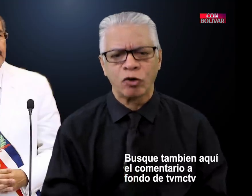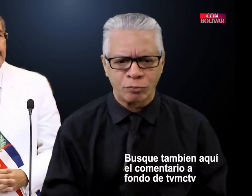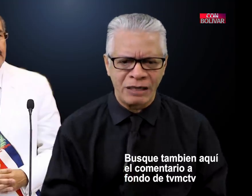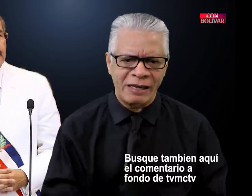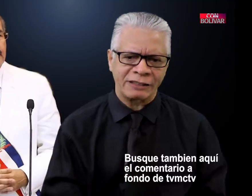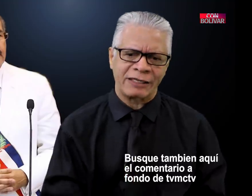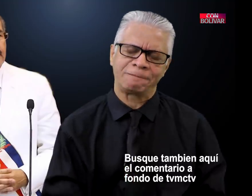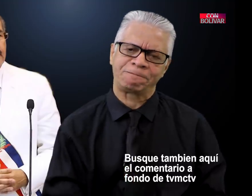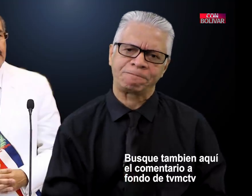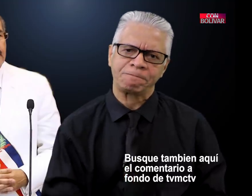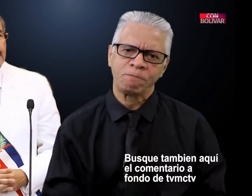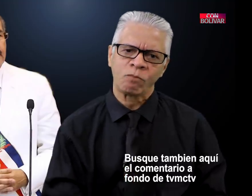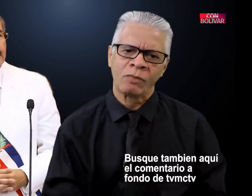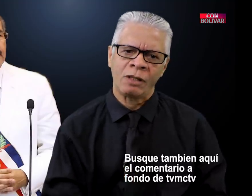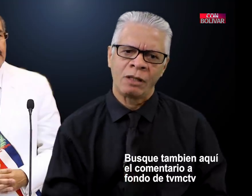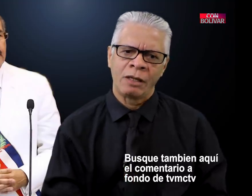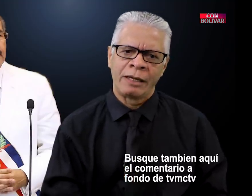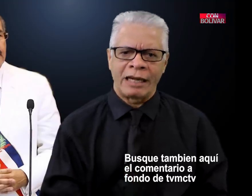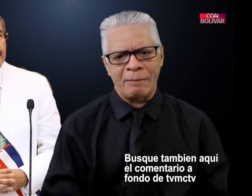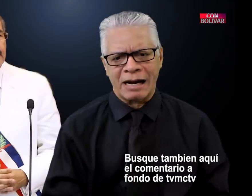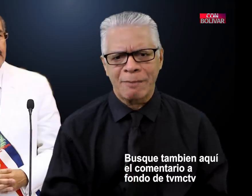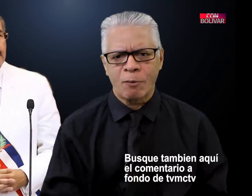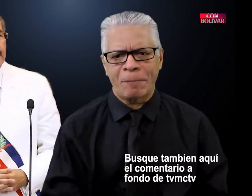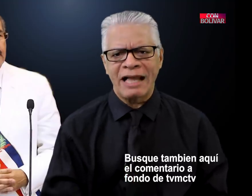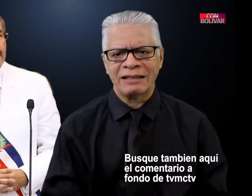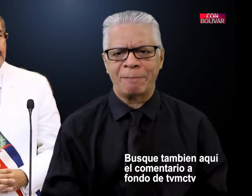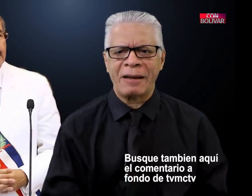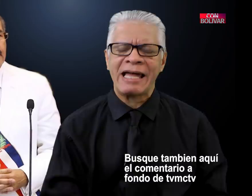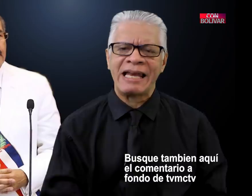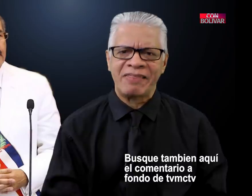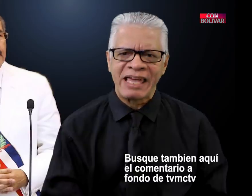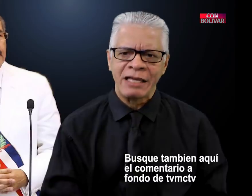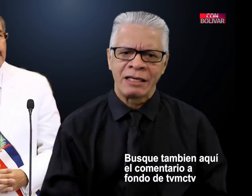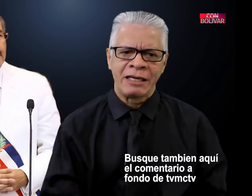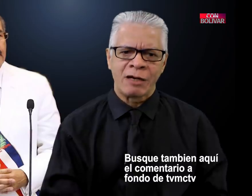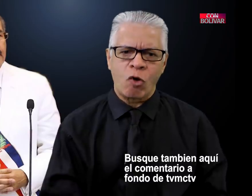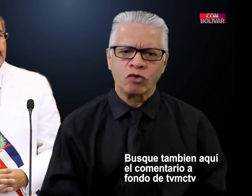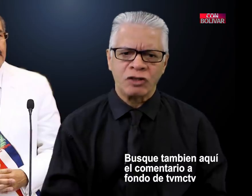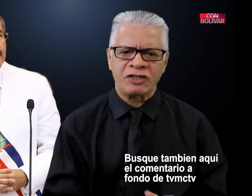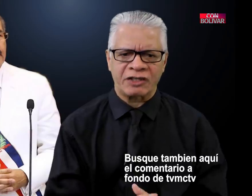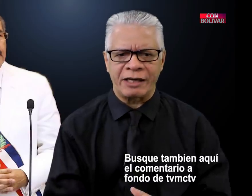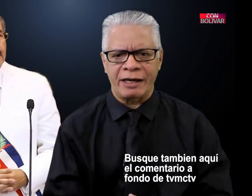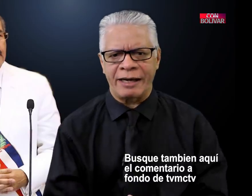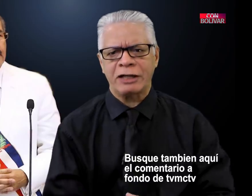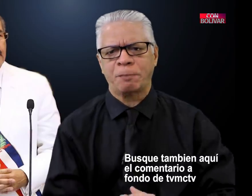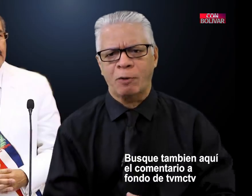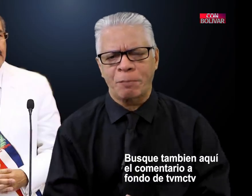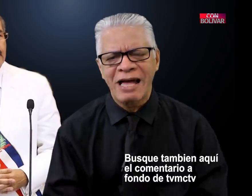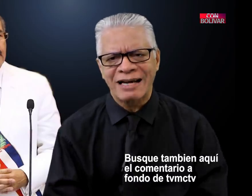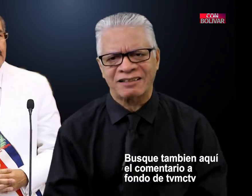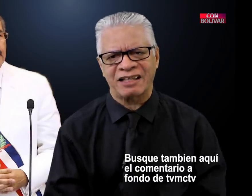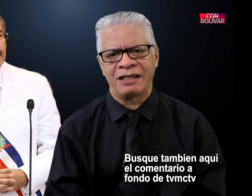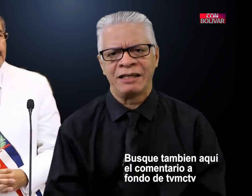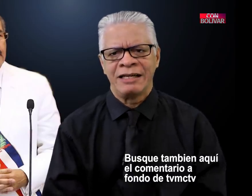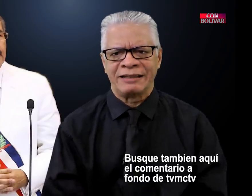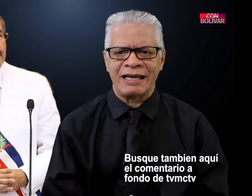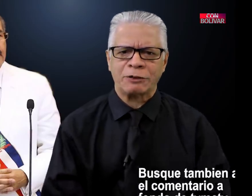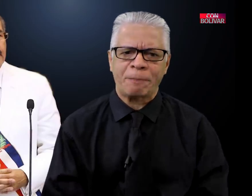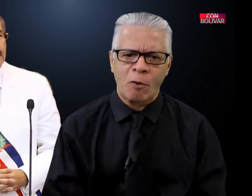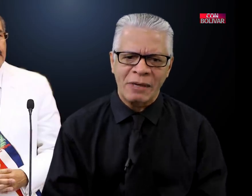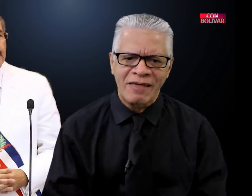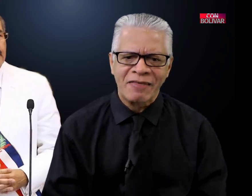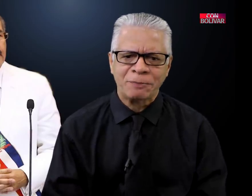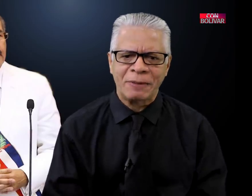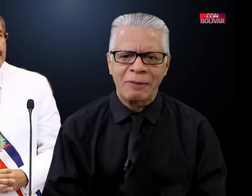en el 2020. El macabro plan del PLD consiste en expropiarse de